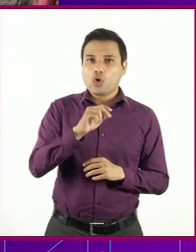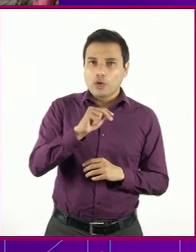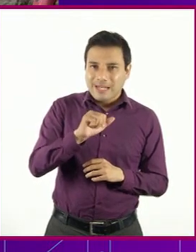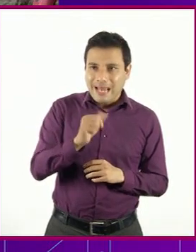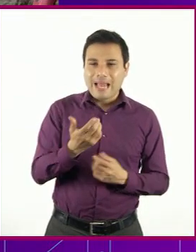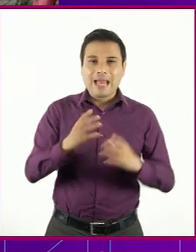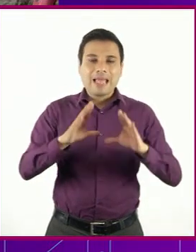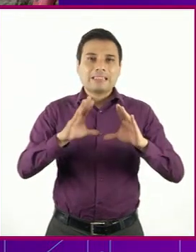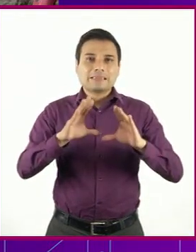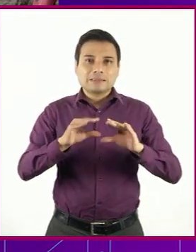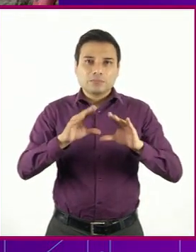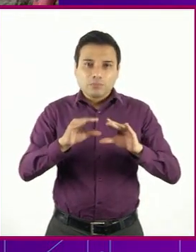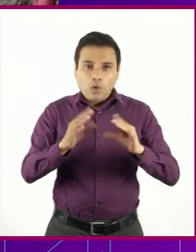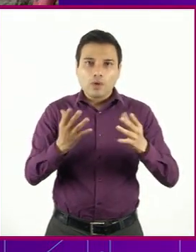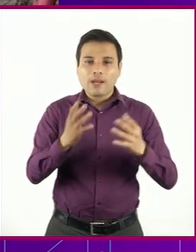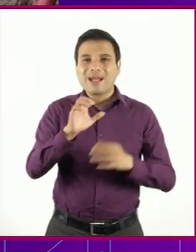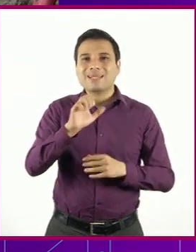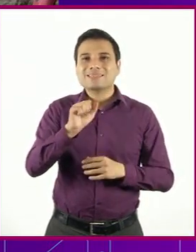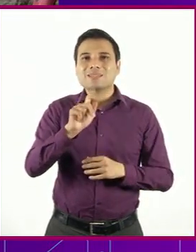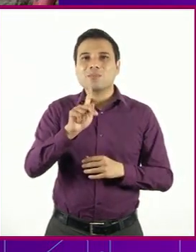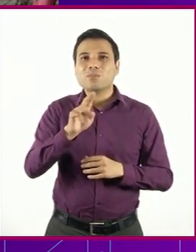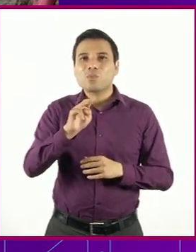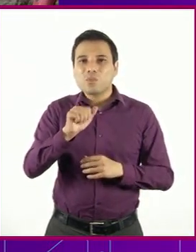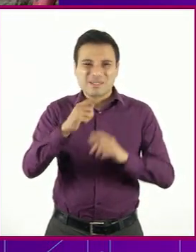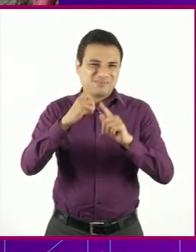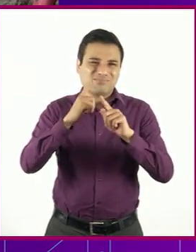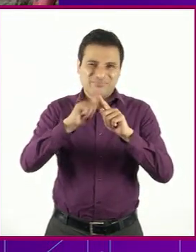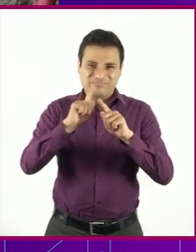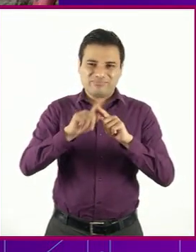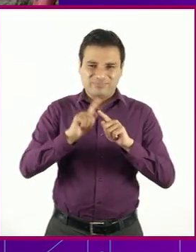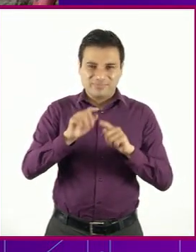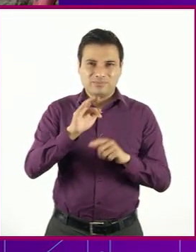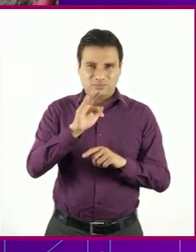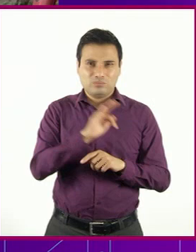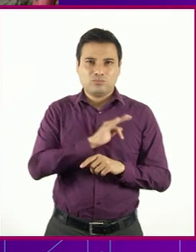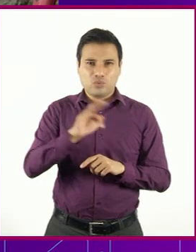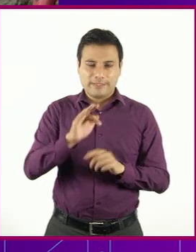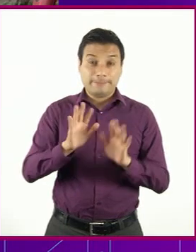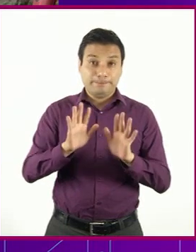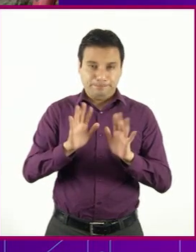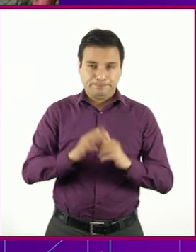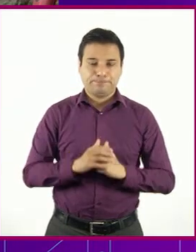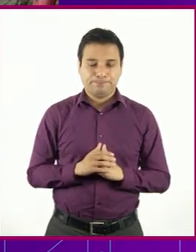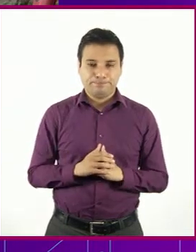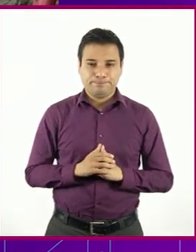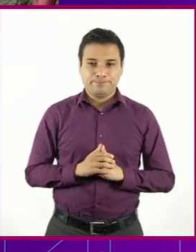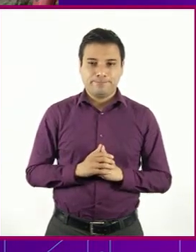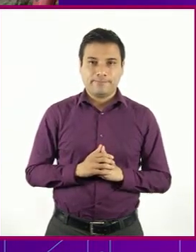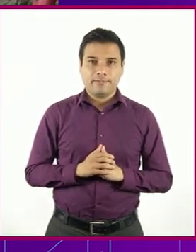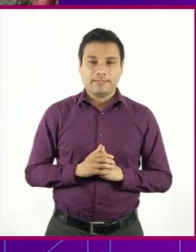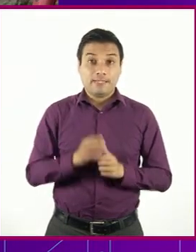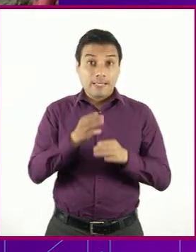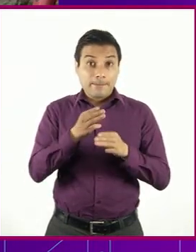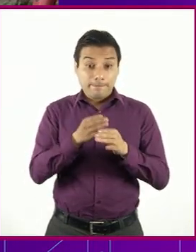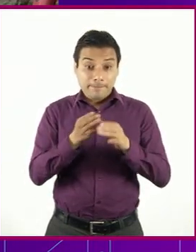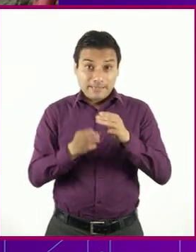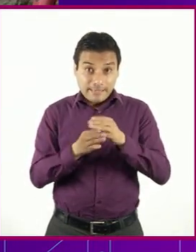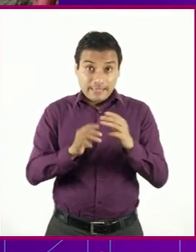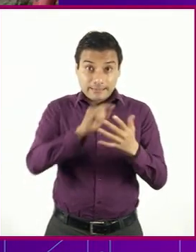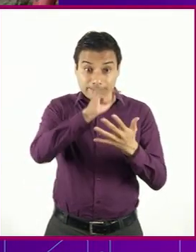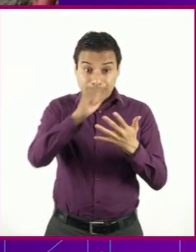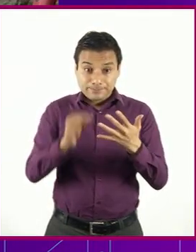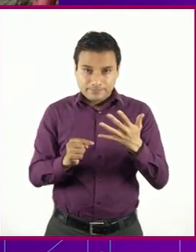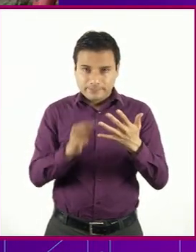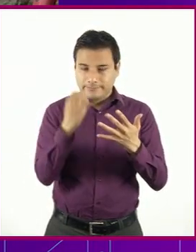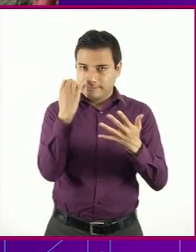esponja o espuma. Ahora bien, si hay que considerar también los materiales, pues el costo de estos no